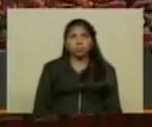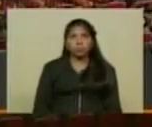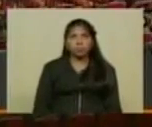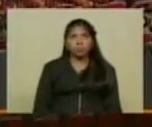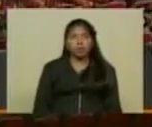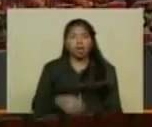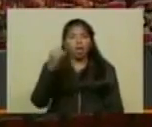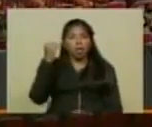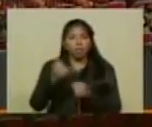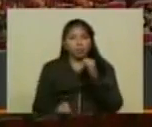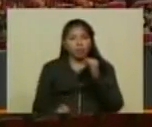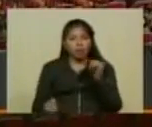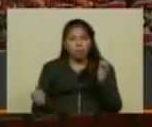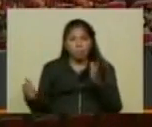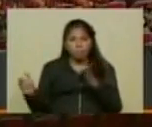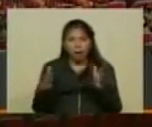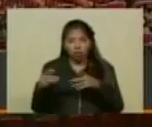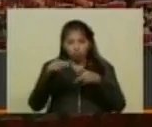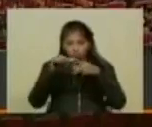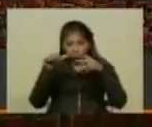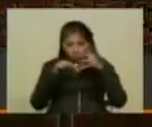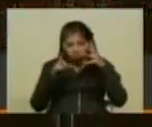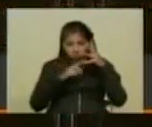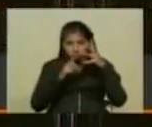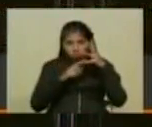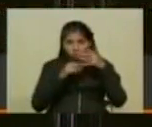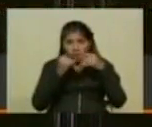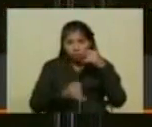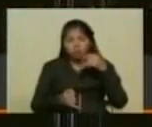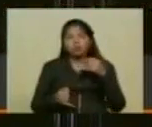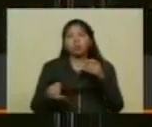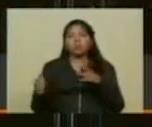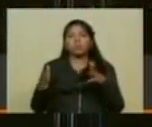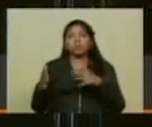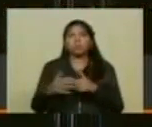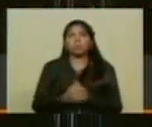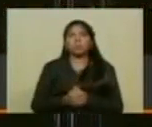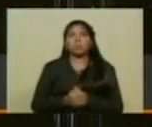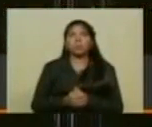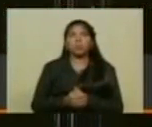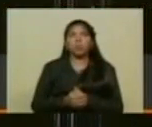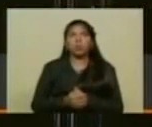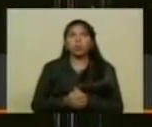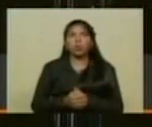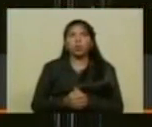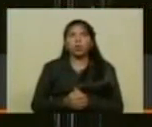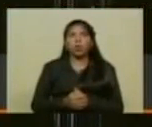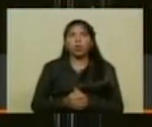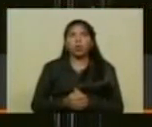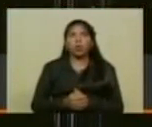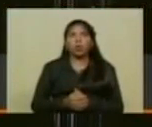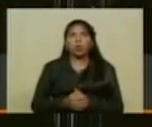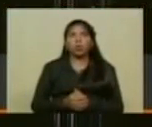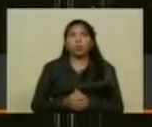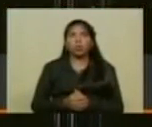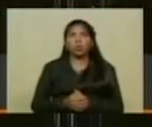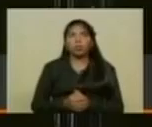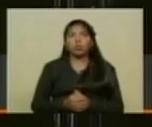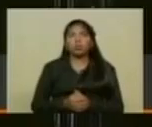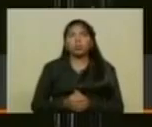Finales de marzo, lanzaron una ofensiva en la OEA que contuvimos y